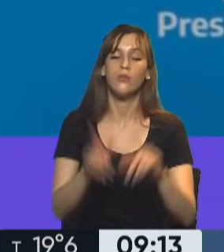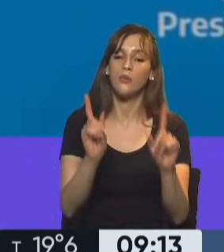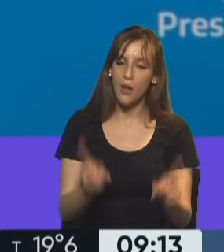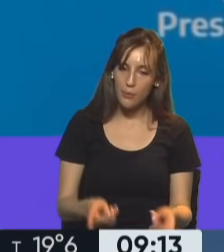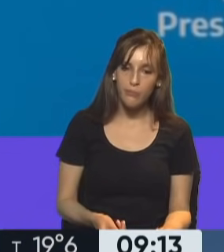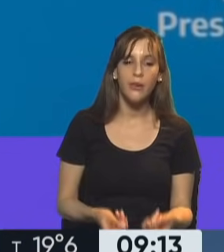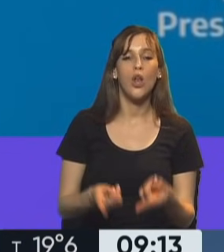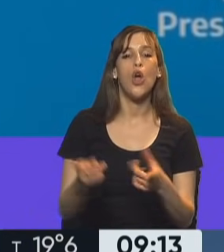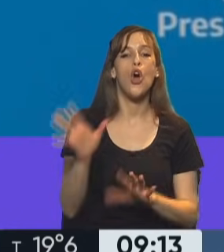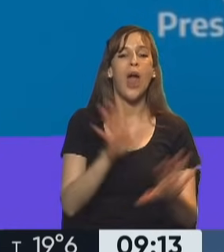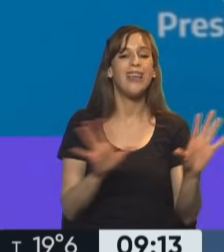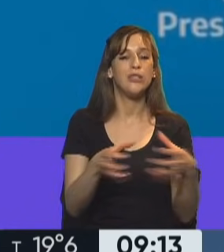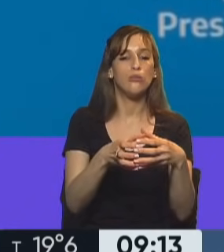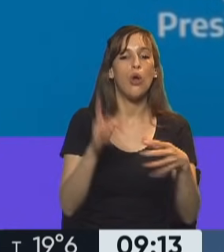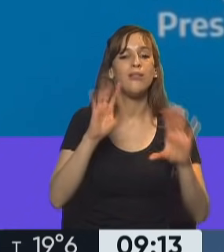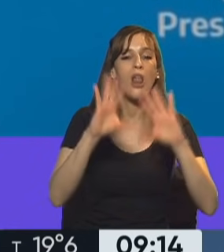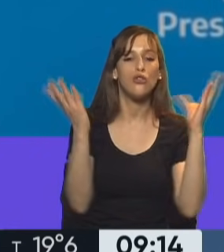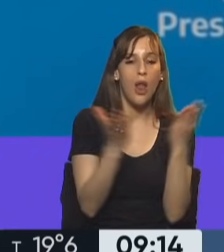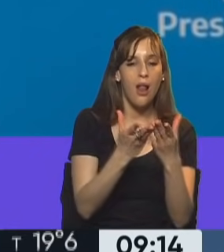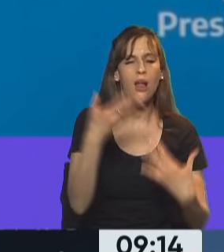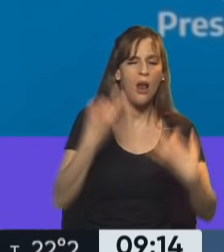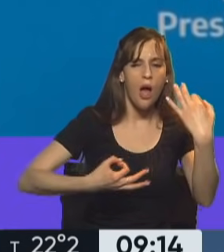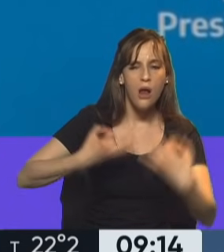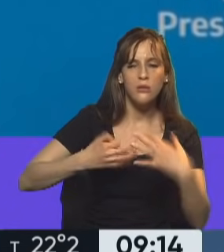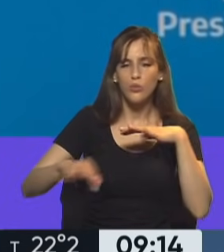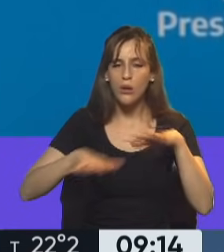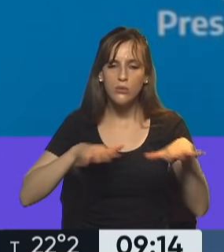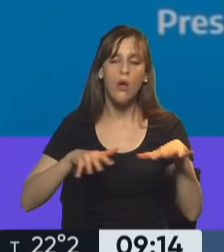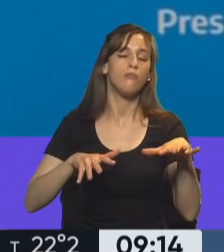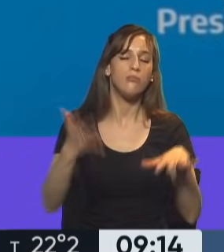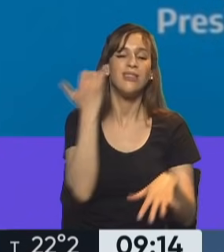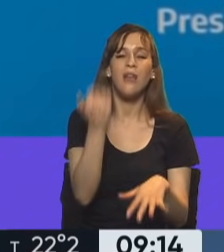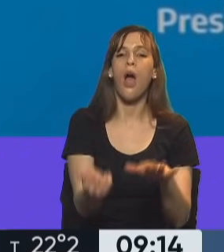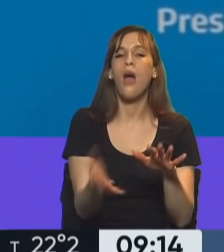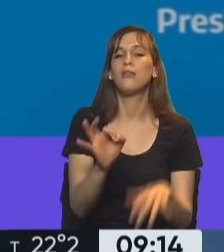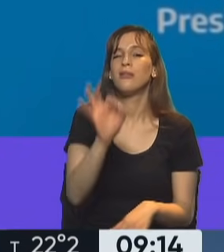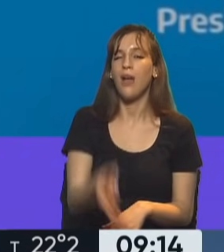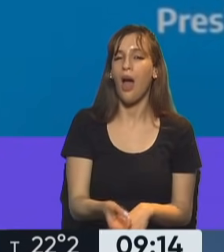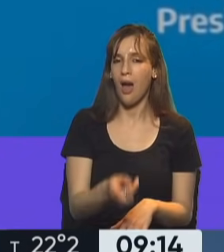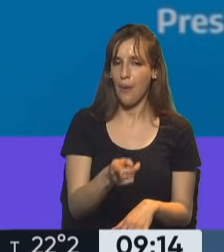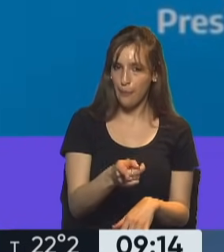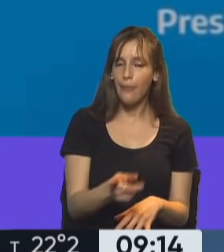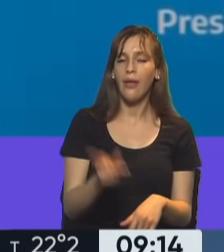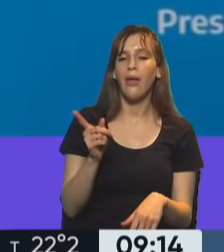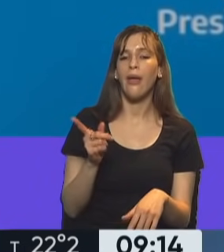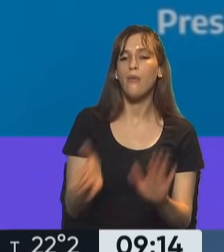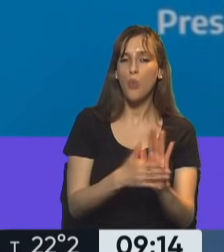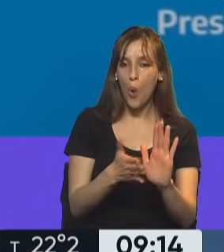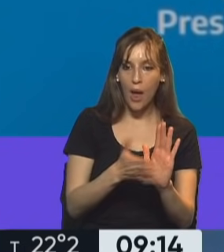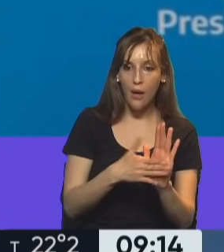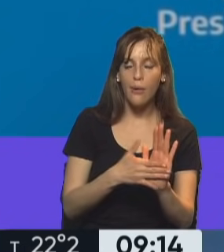organismos internacionales y análisis de situación local, lo que se sabe, la evidencia que se compartió en este último tiempo,